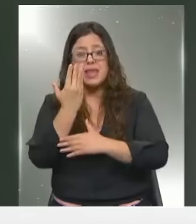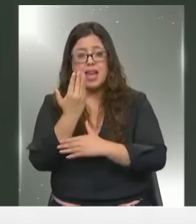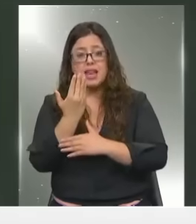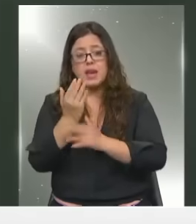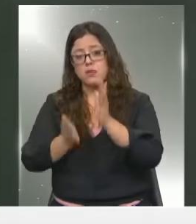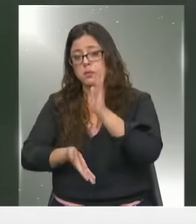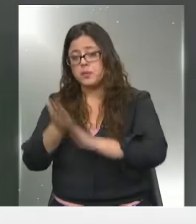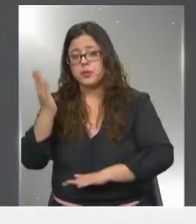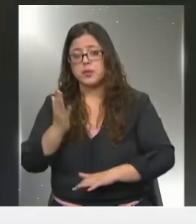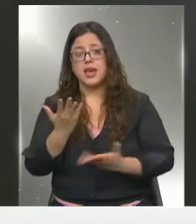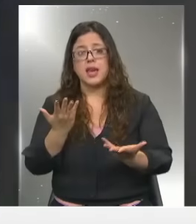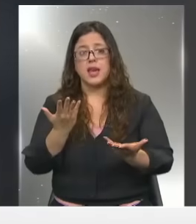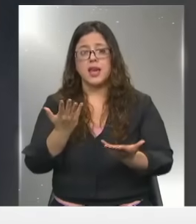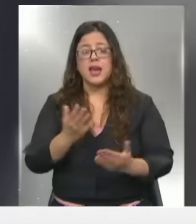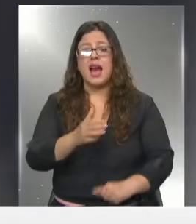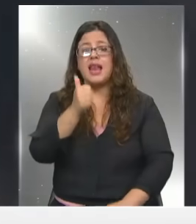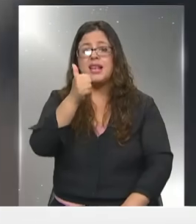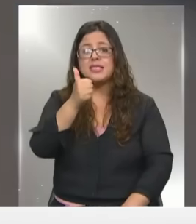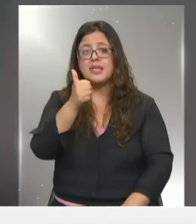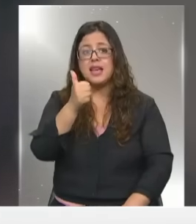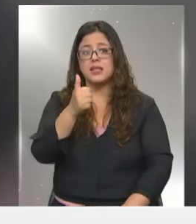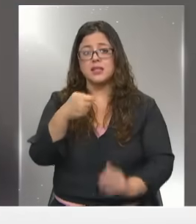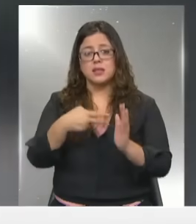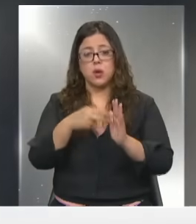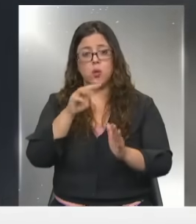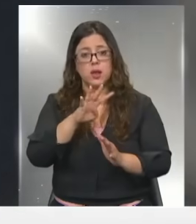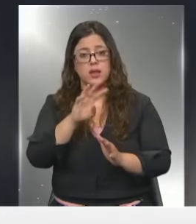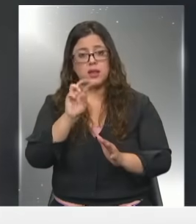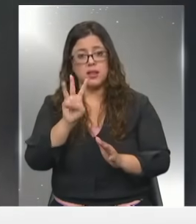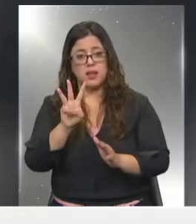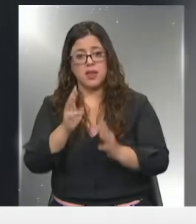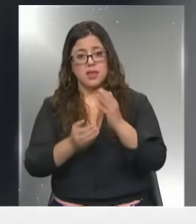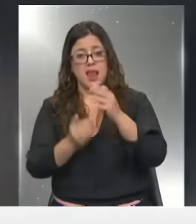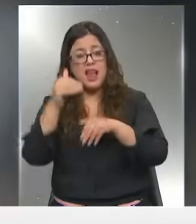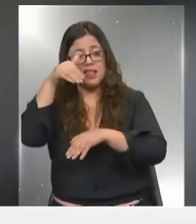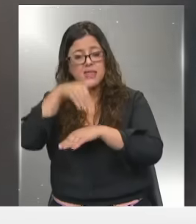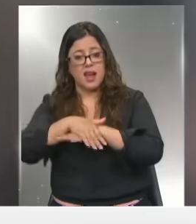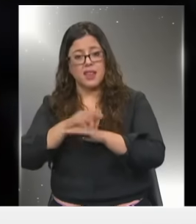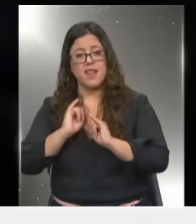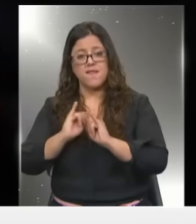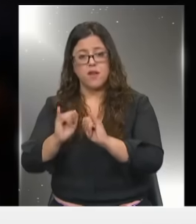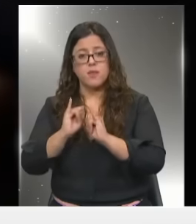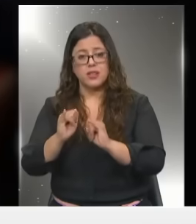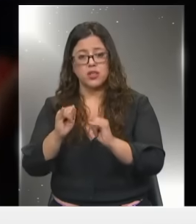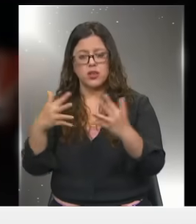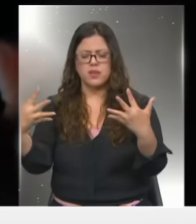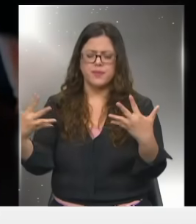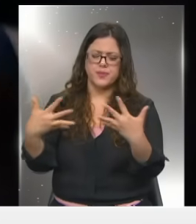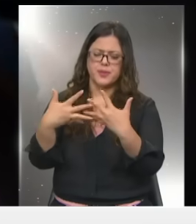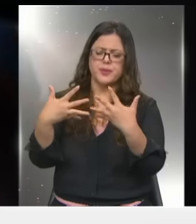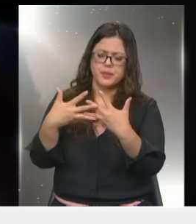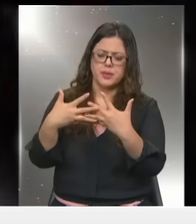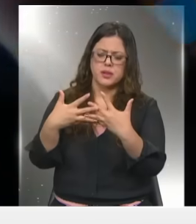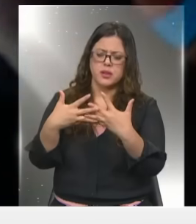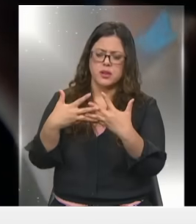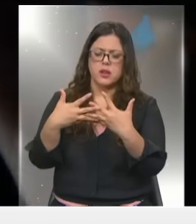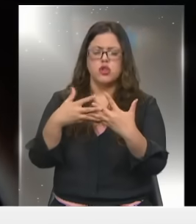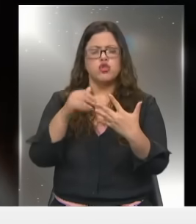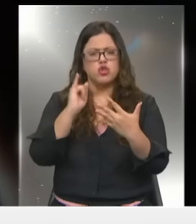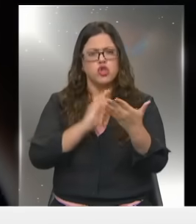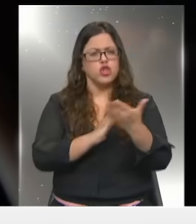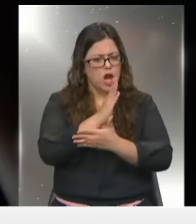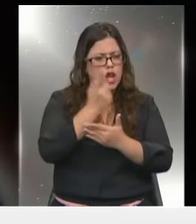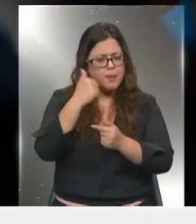las 18:43. Otra vez, su información de entrada calza, pero no su salida, que según